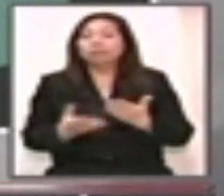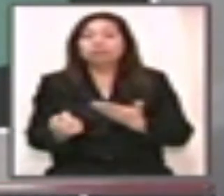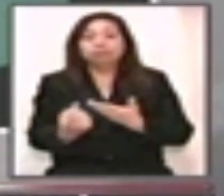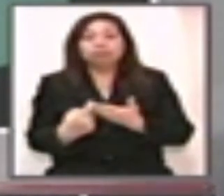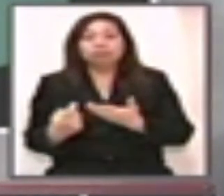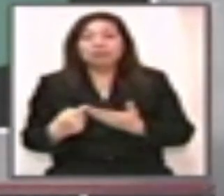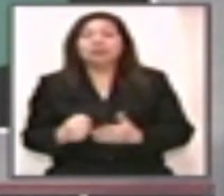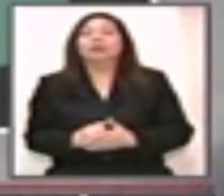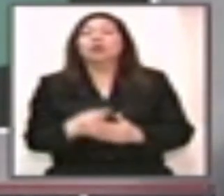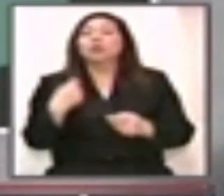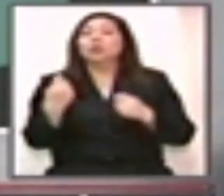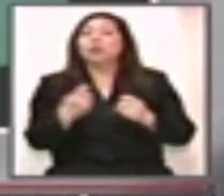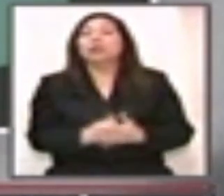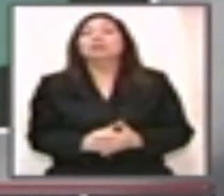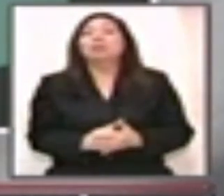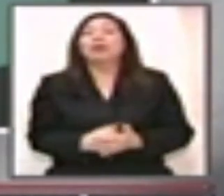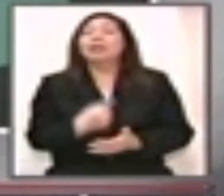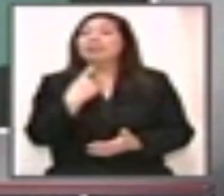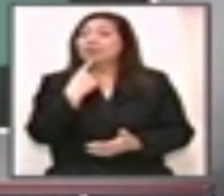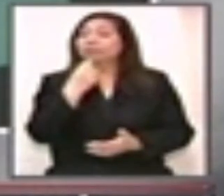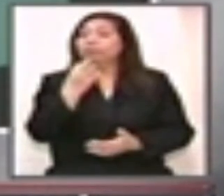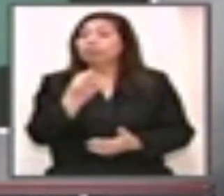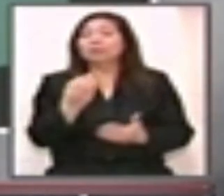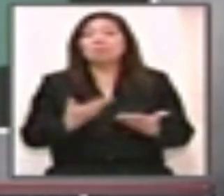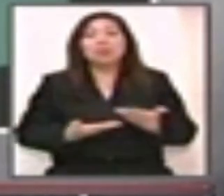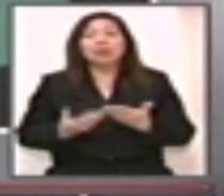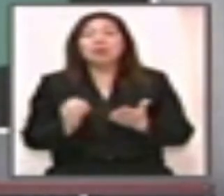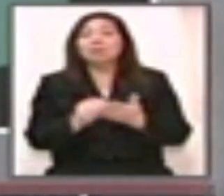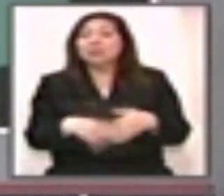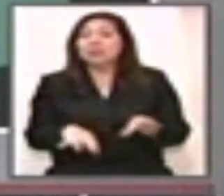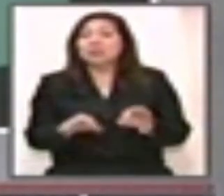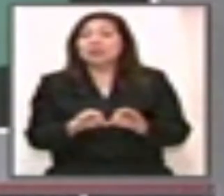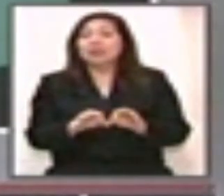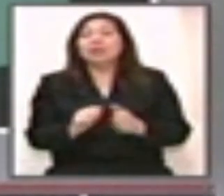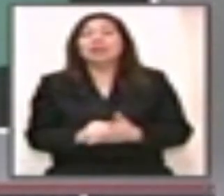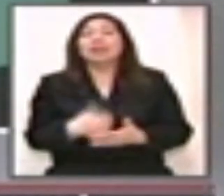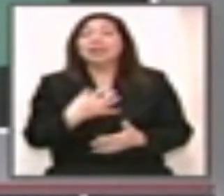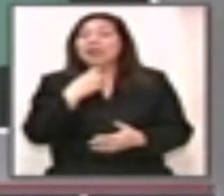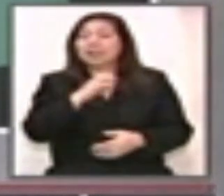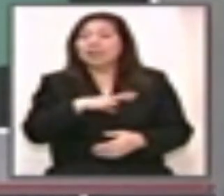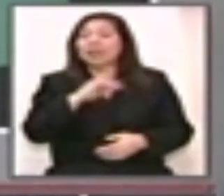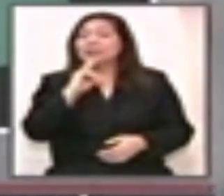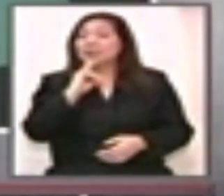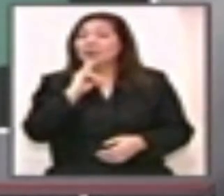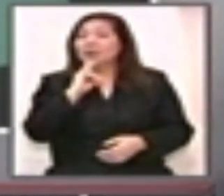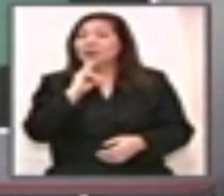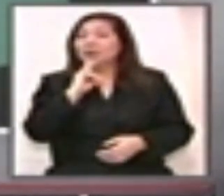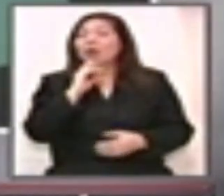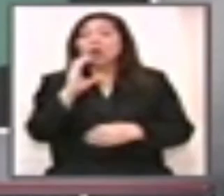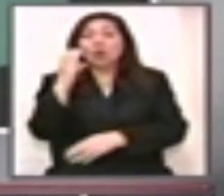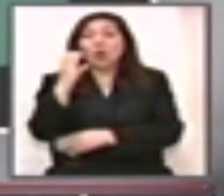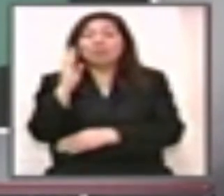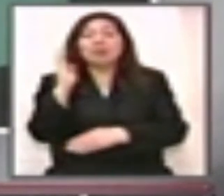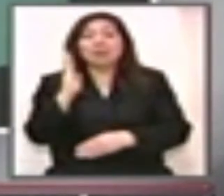recibiendo el turismo. Y decididamente nuestros mercados prioritarios, como le había mencionado, Chile y Estados Unidos,